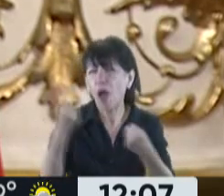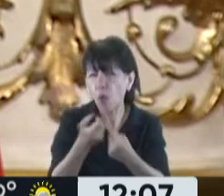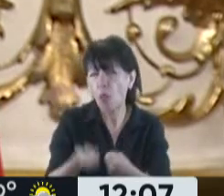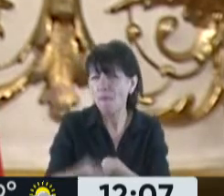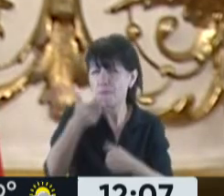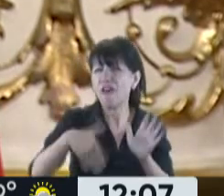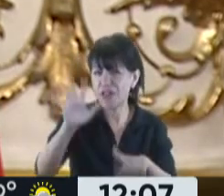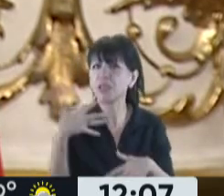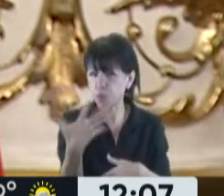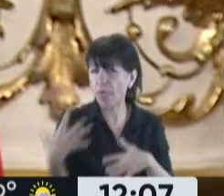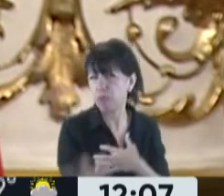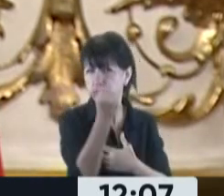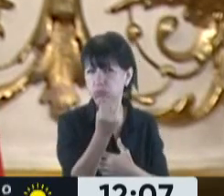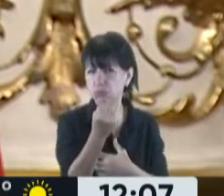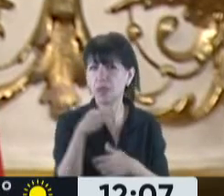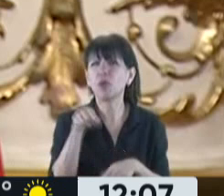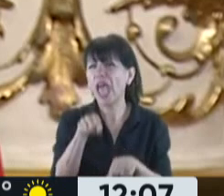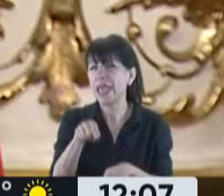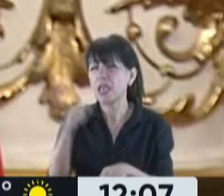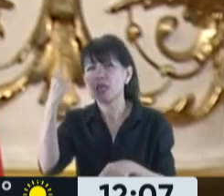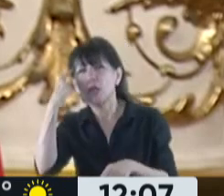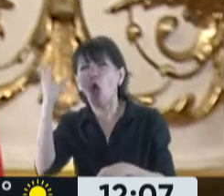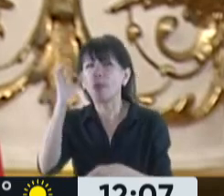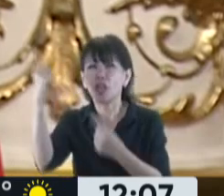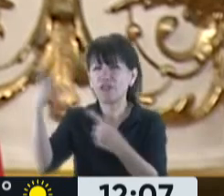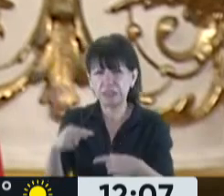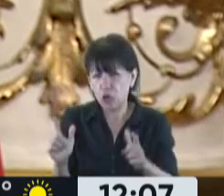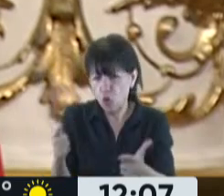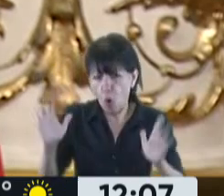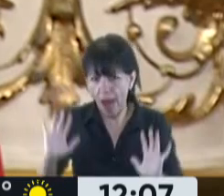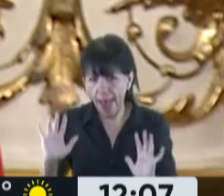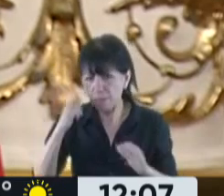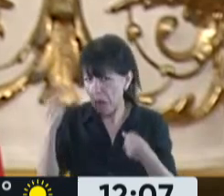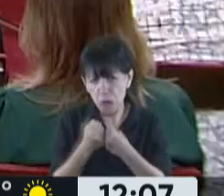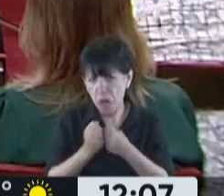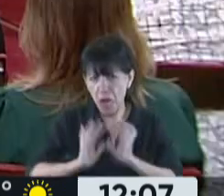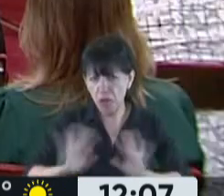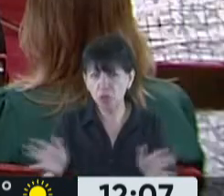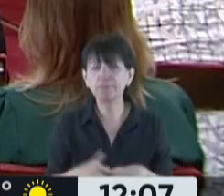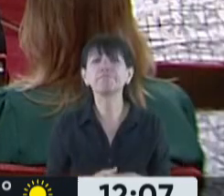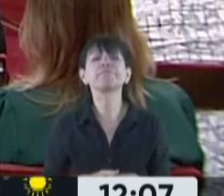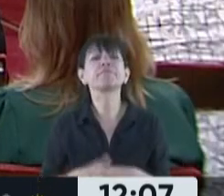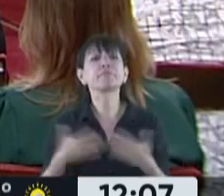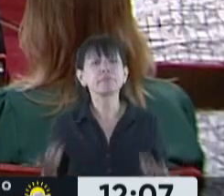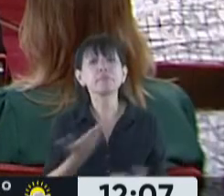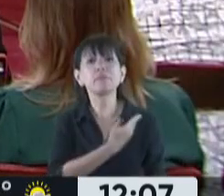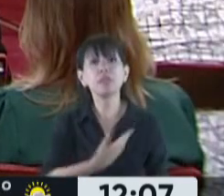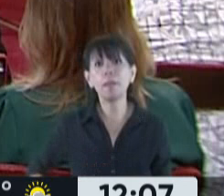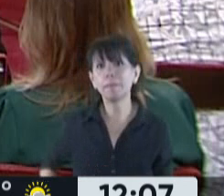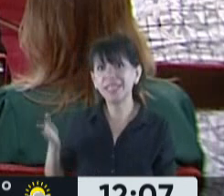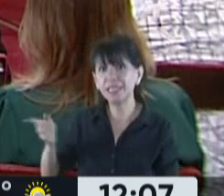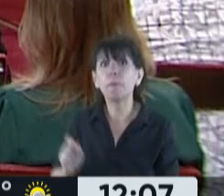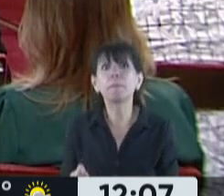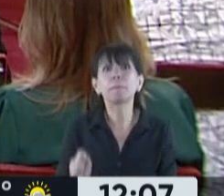acordar porque ahí no tenemos diferencias prácticamente. Así que, el señor presidente va a seguir su primera